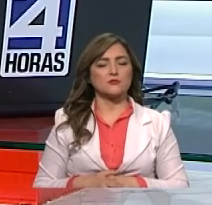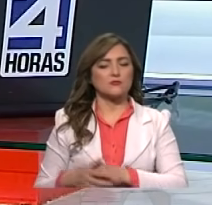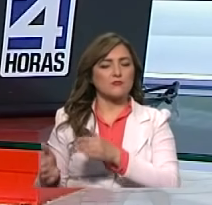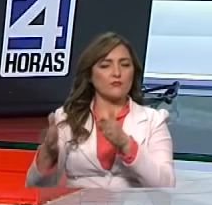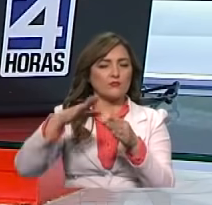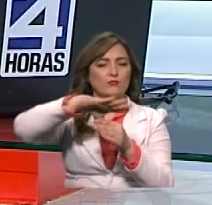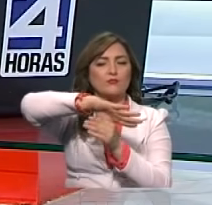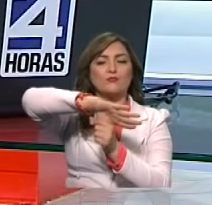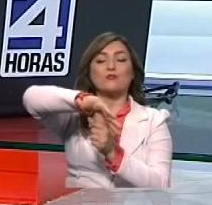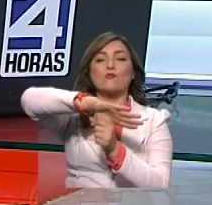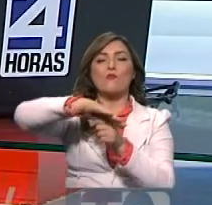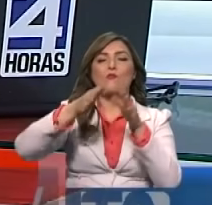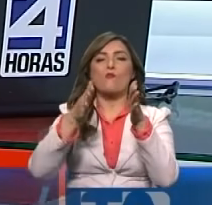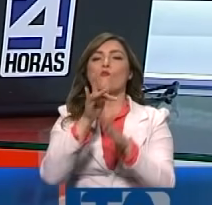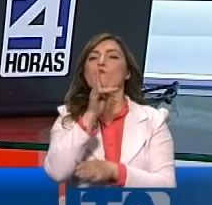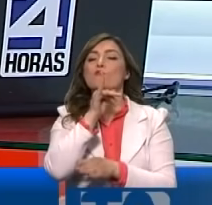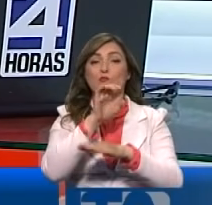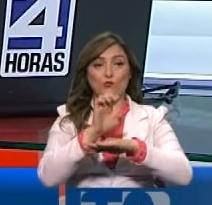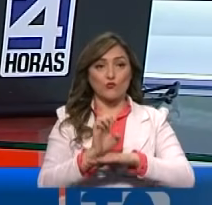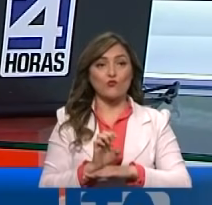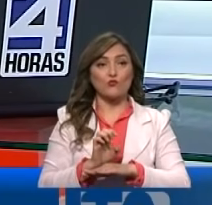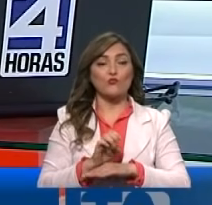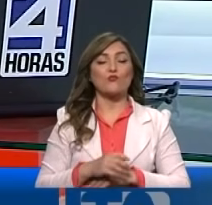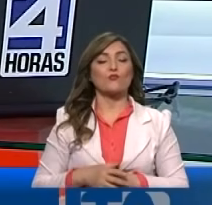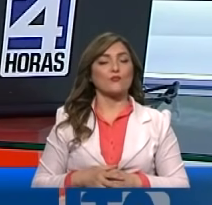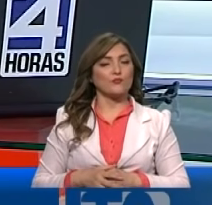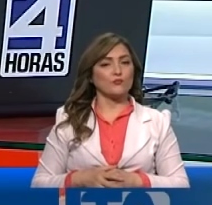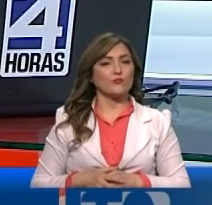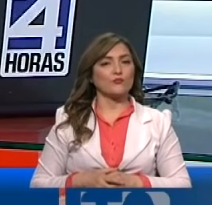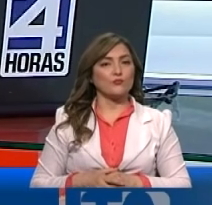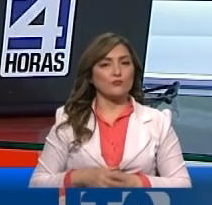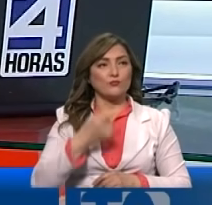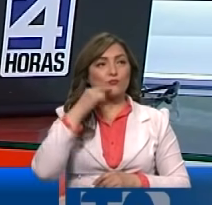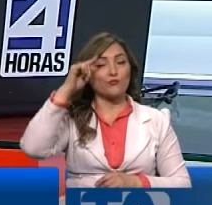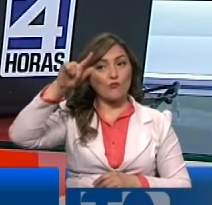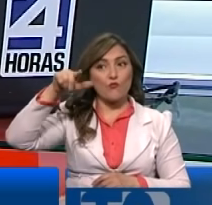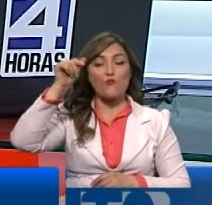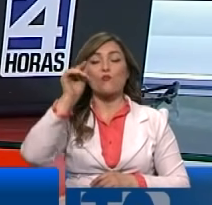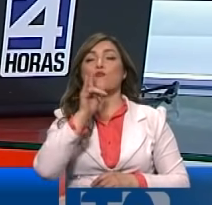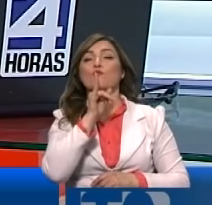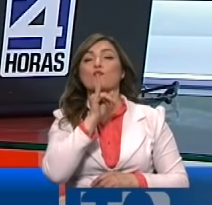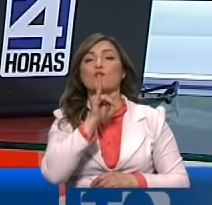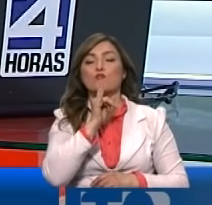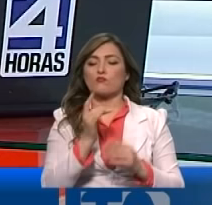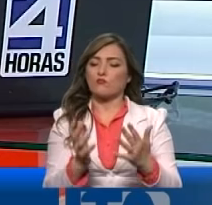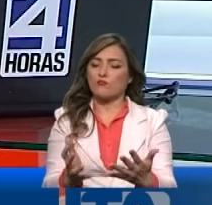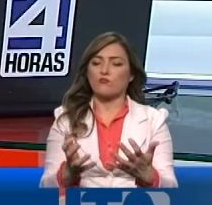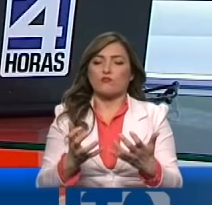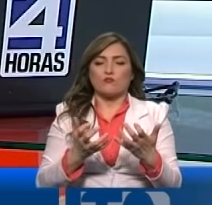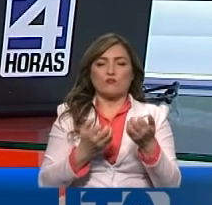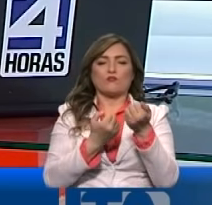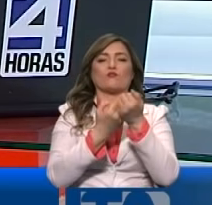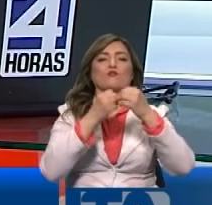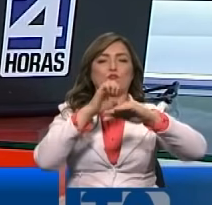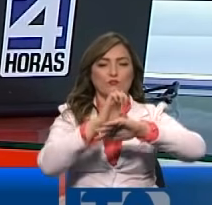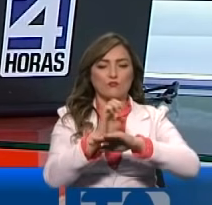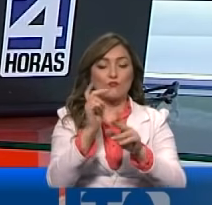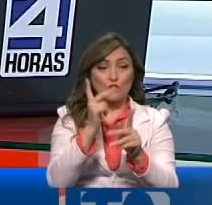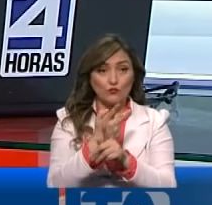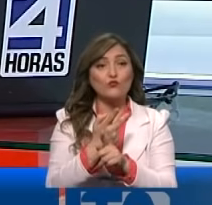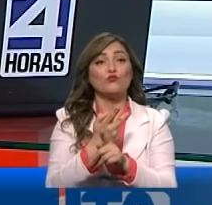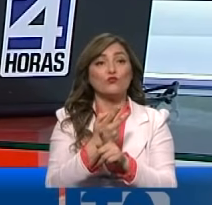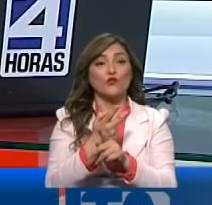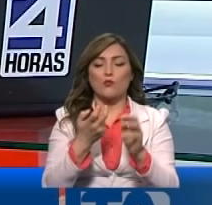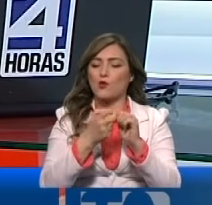El embajador de Estados Unidos en Ecuador, Michael Fitzpatrick, aseguró que el gobierno estadounidense está dispuesto a apoyar al país con insumos para